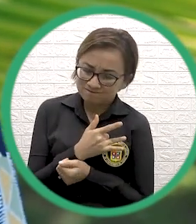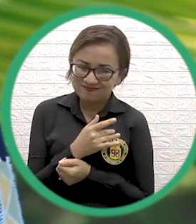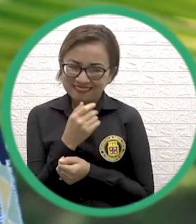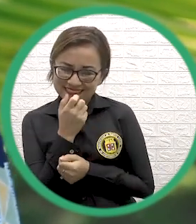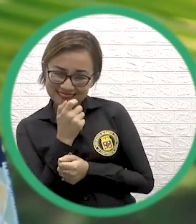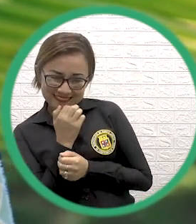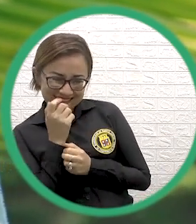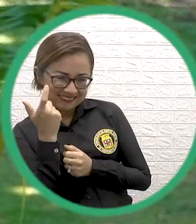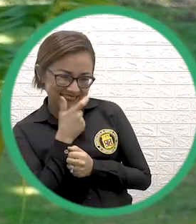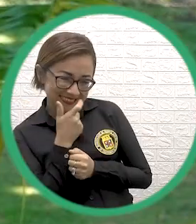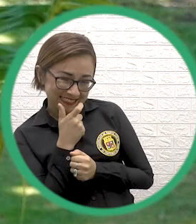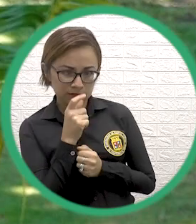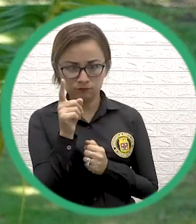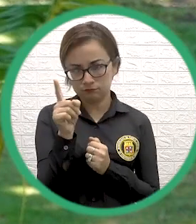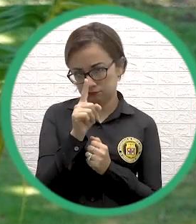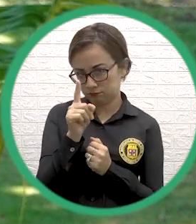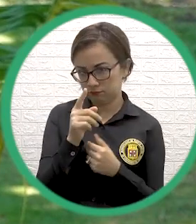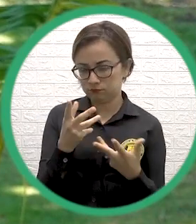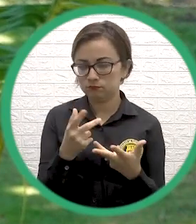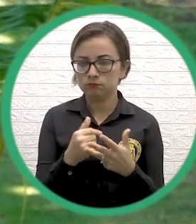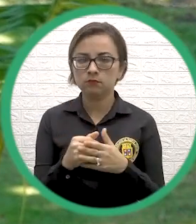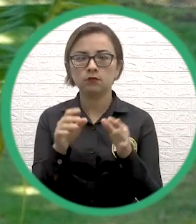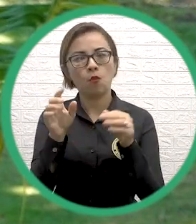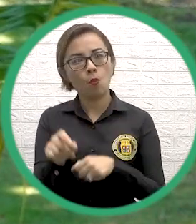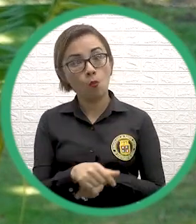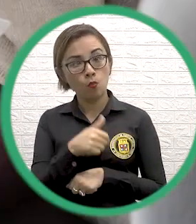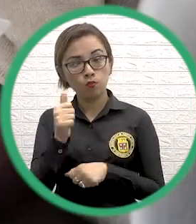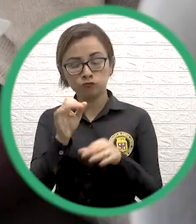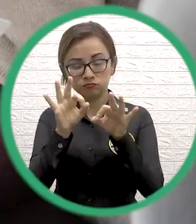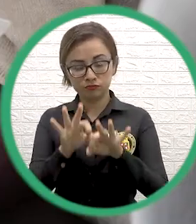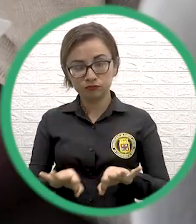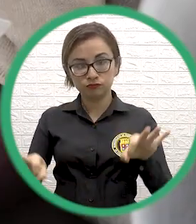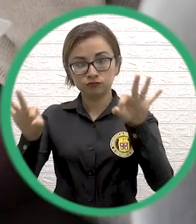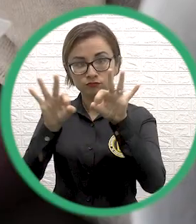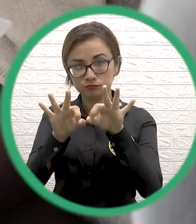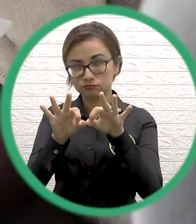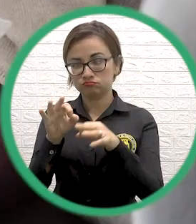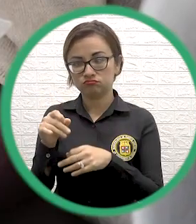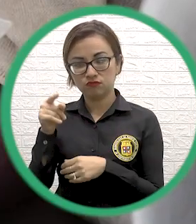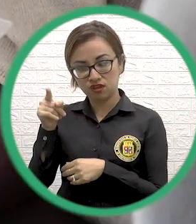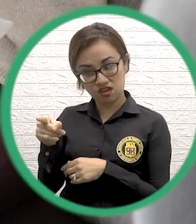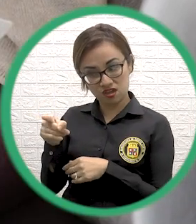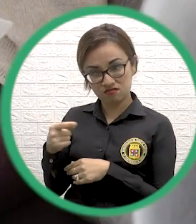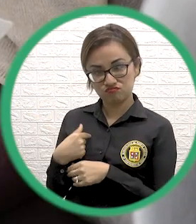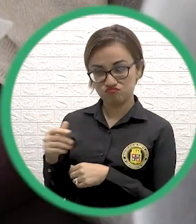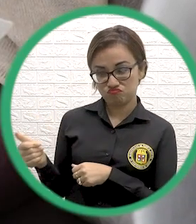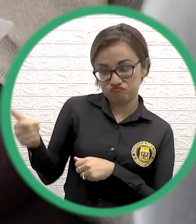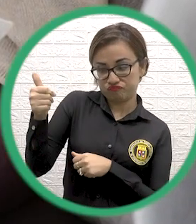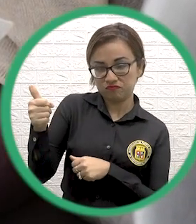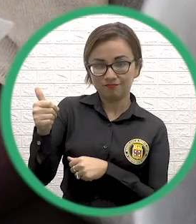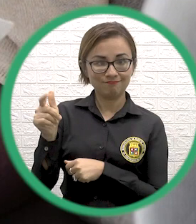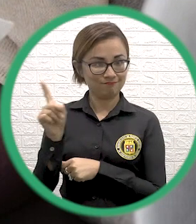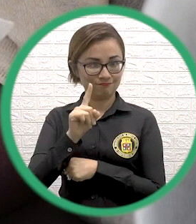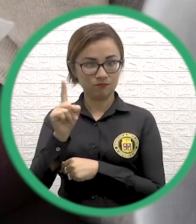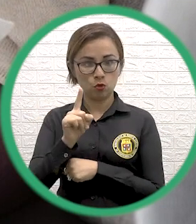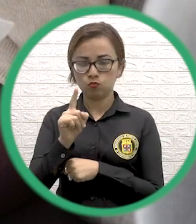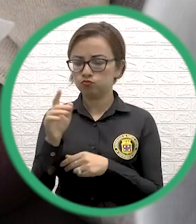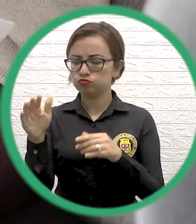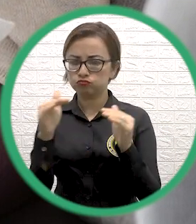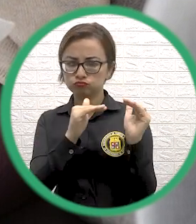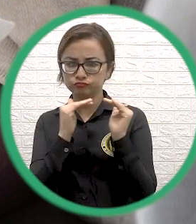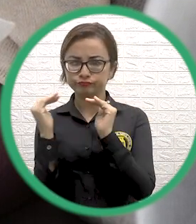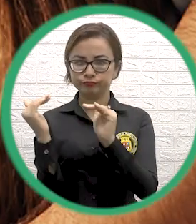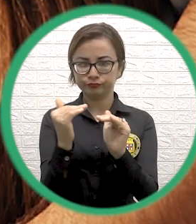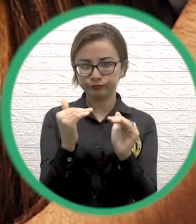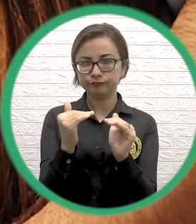persona a propósito. Ninguna persona es más importante que la otra en una relación. Por lo tanto, sus emociones tienen que